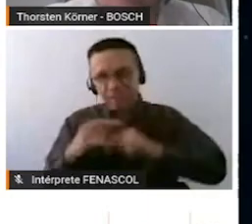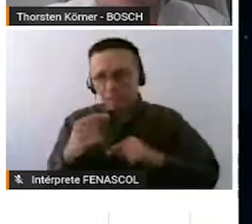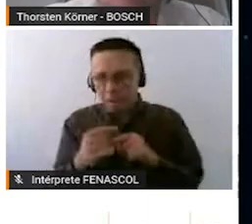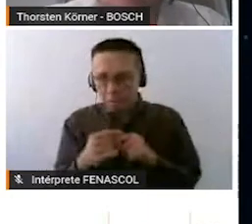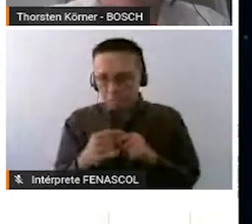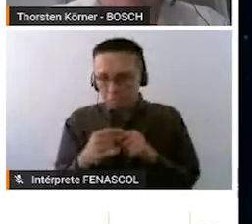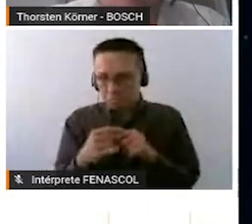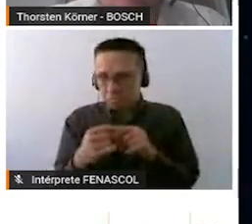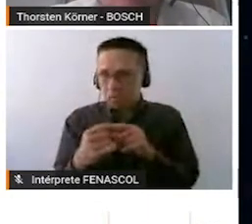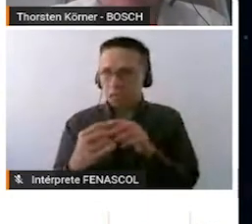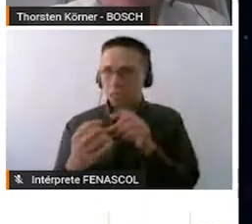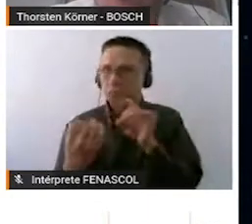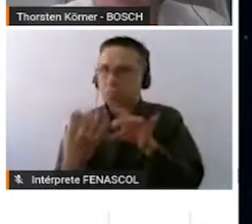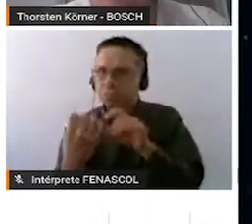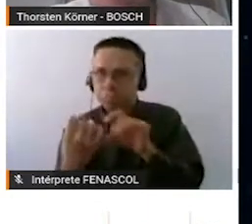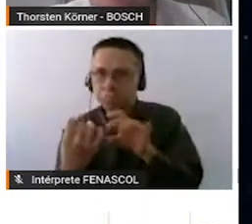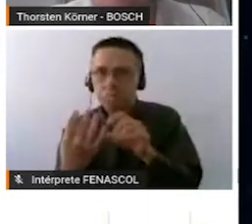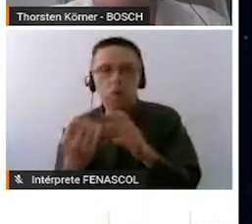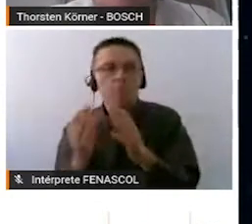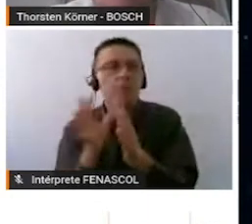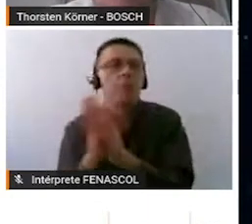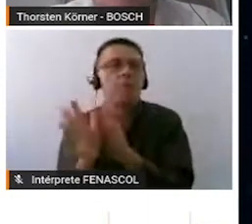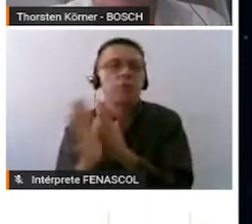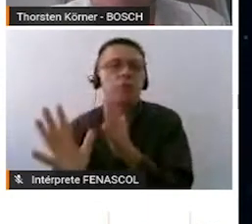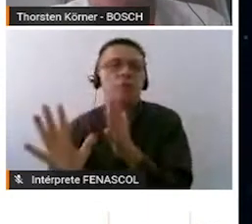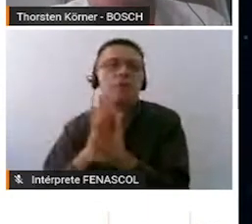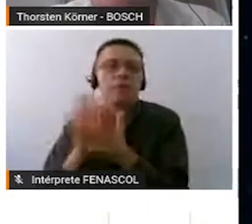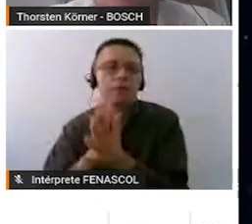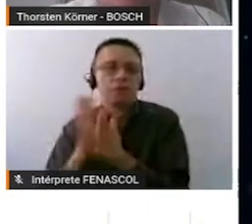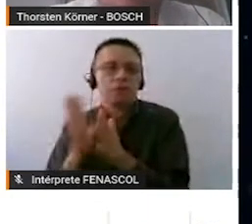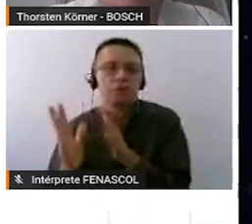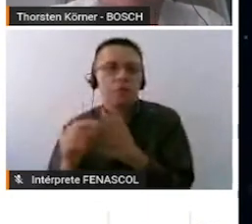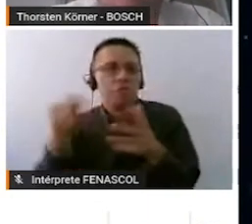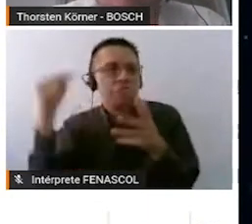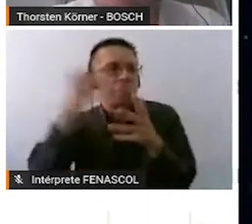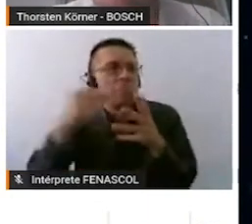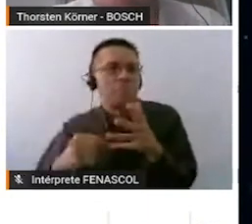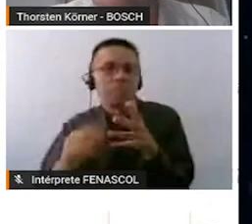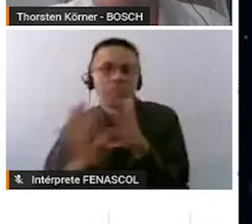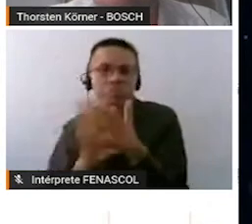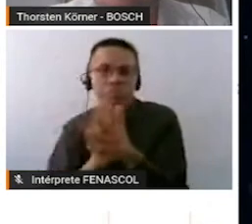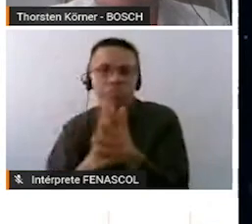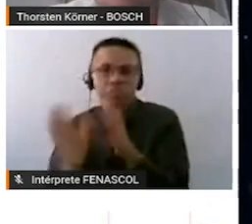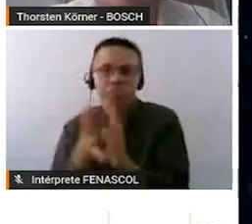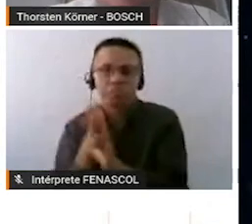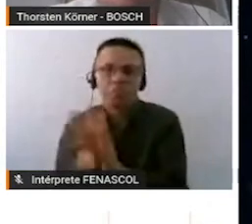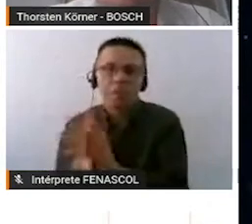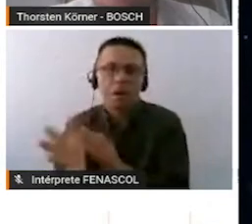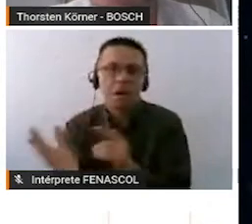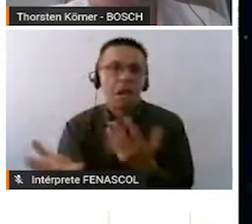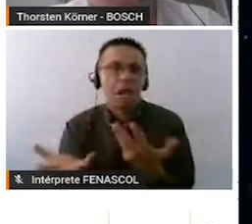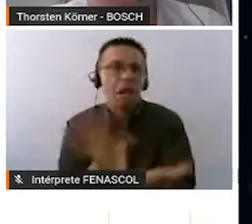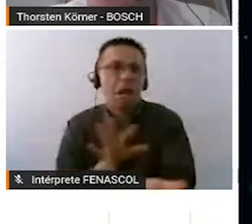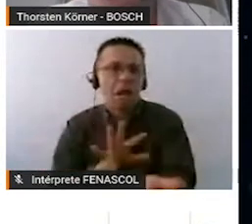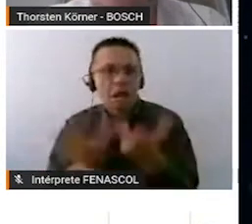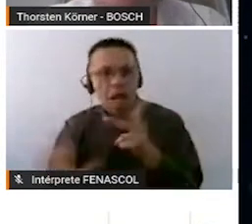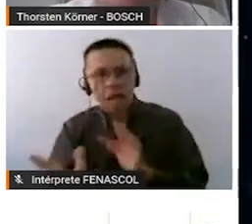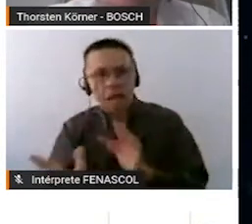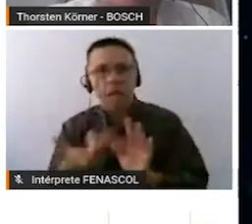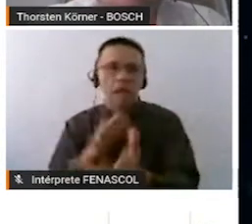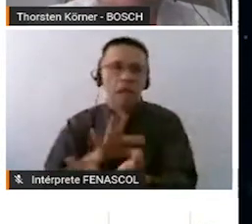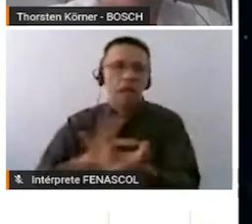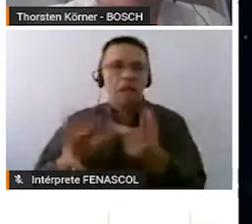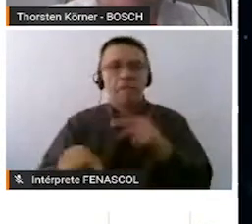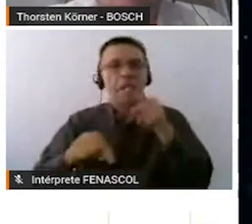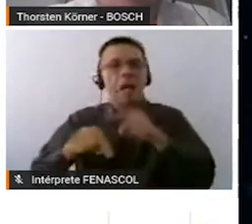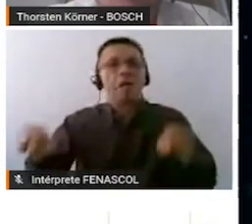hacer a través de datos, ¿no? Y es este justamente el principal ingrediente, algunos incluso llaman a los datos el